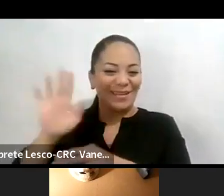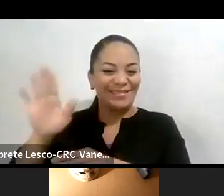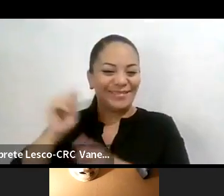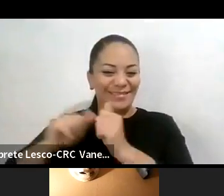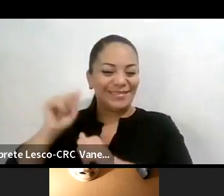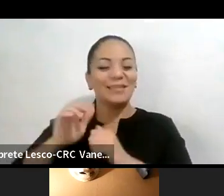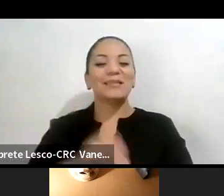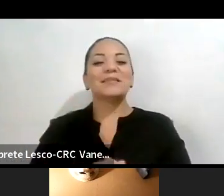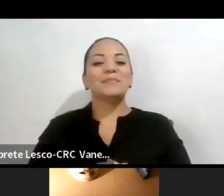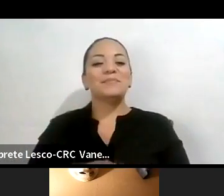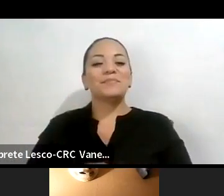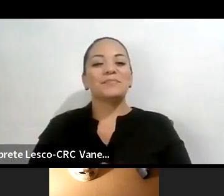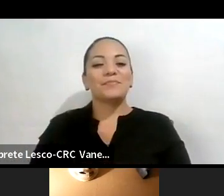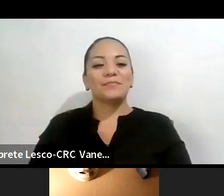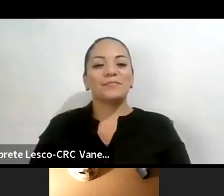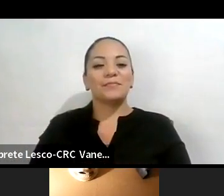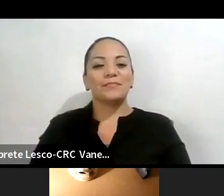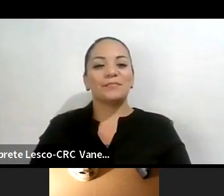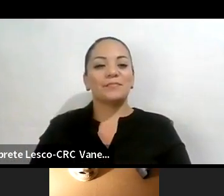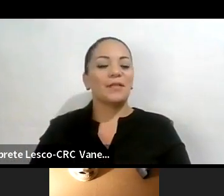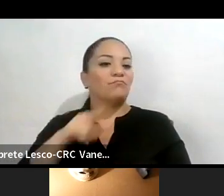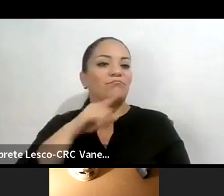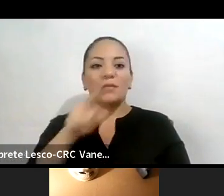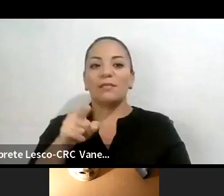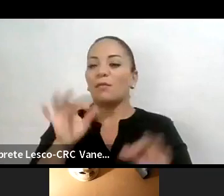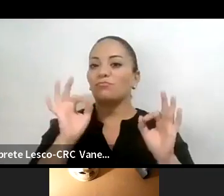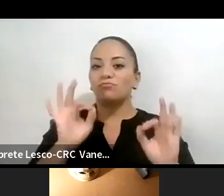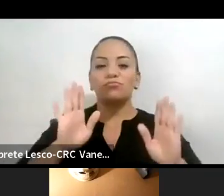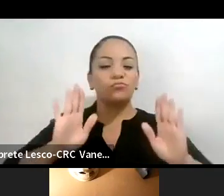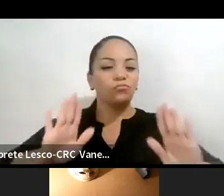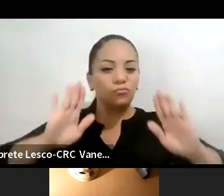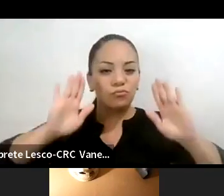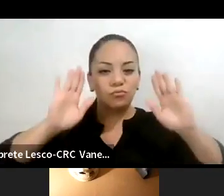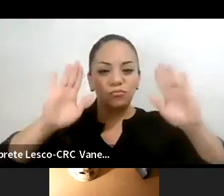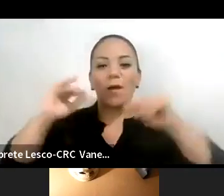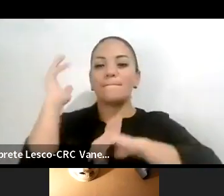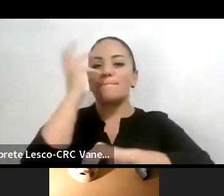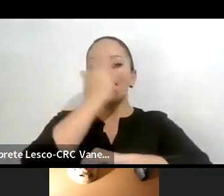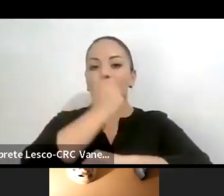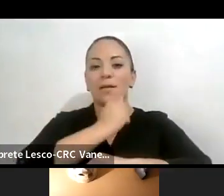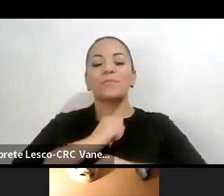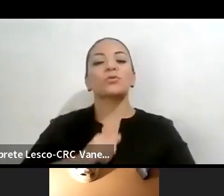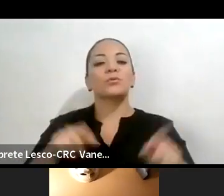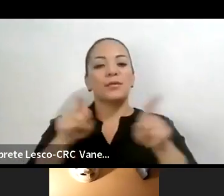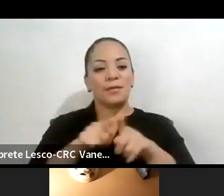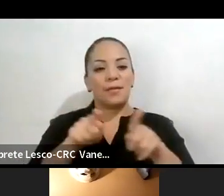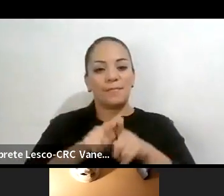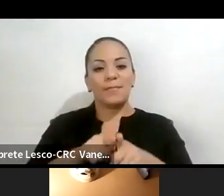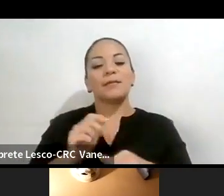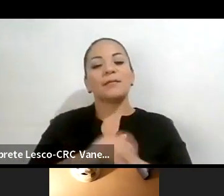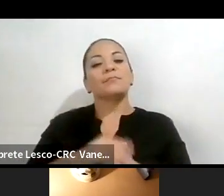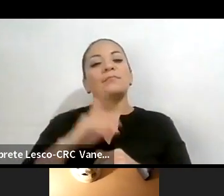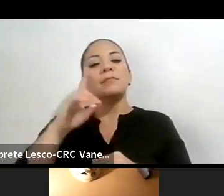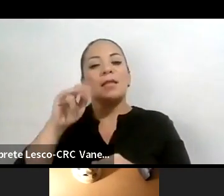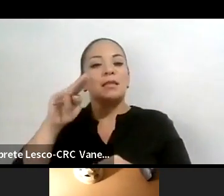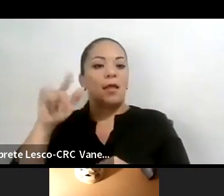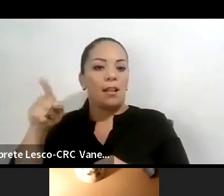y que son espectaculares, sencillamente maravillosas, que también Daniel es